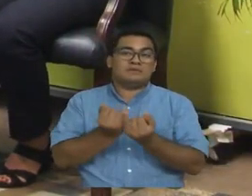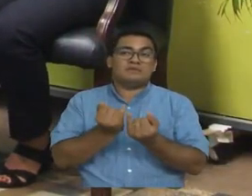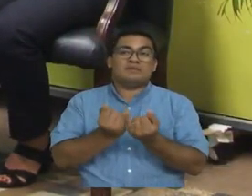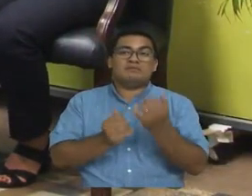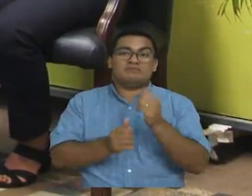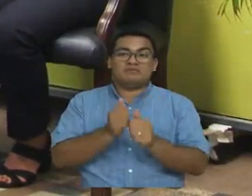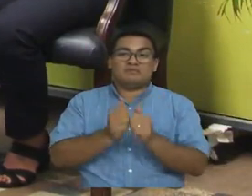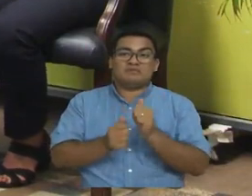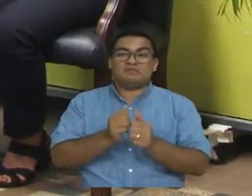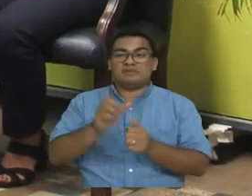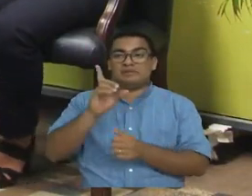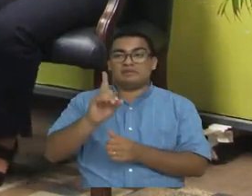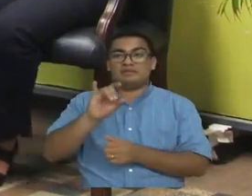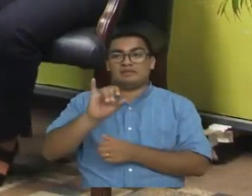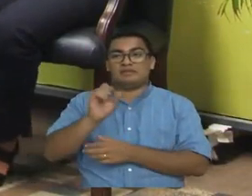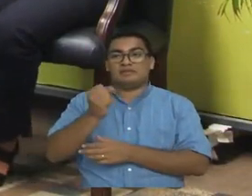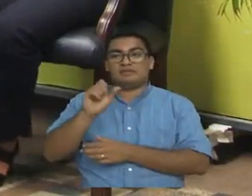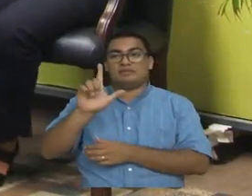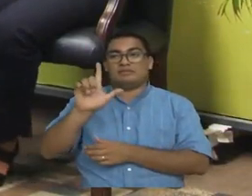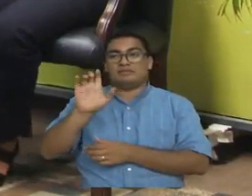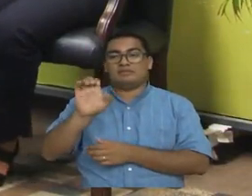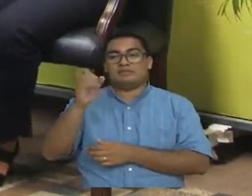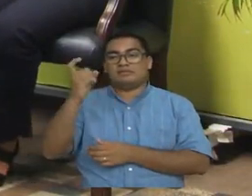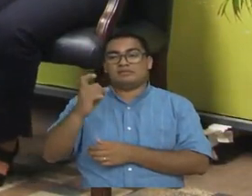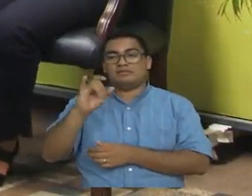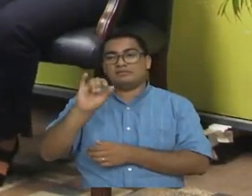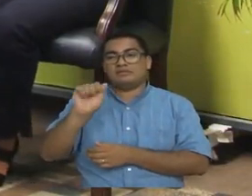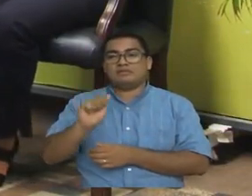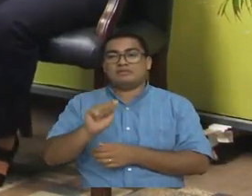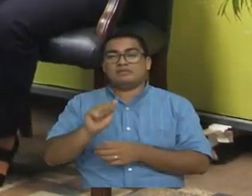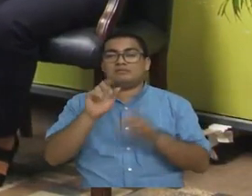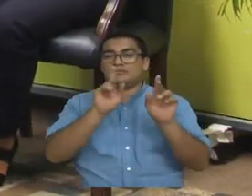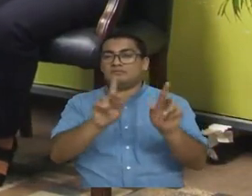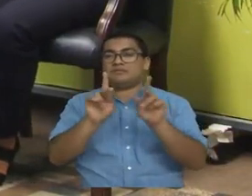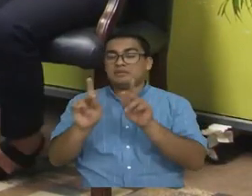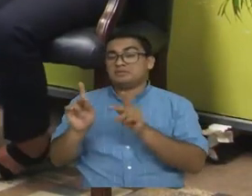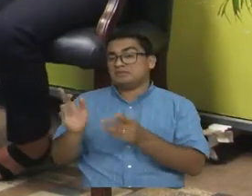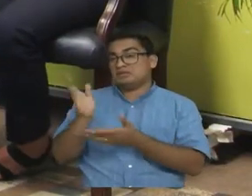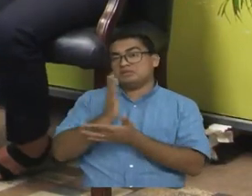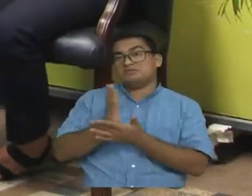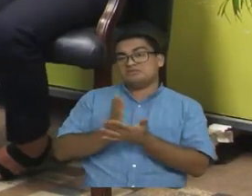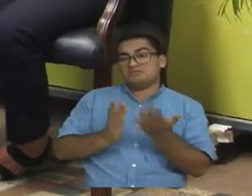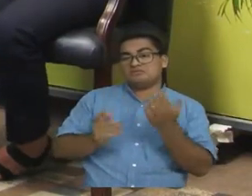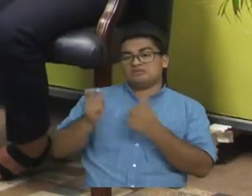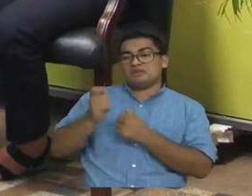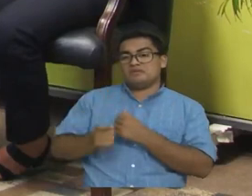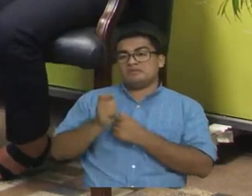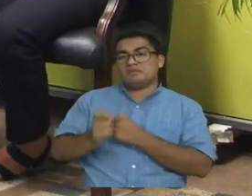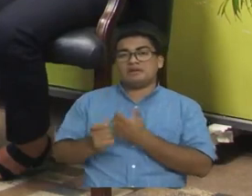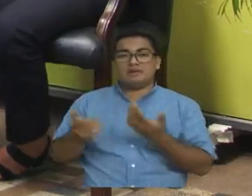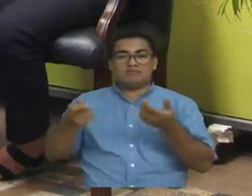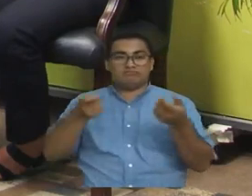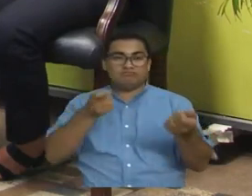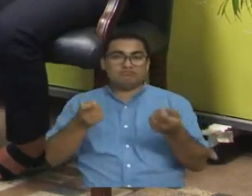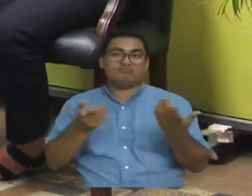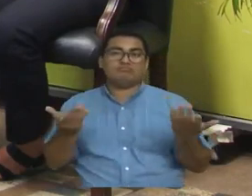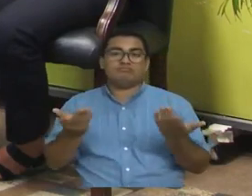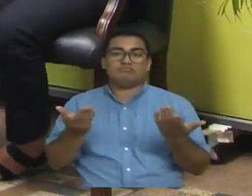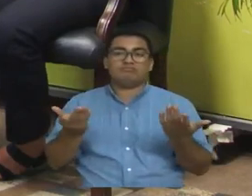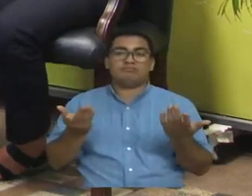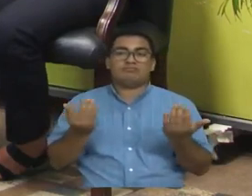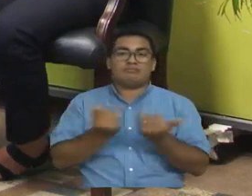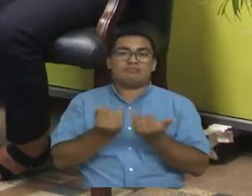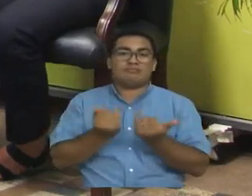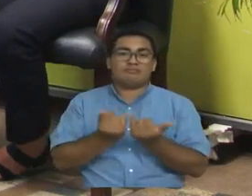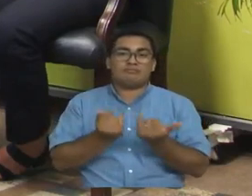contraproducente de la dislexia. Y hablando de lo técnico, o sea, alguien que no necesariamente sea un abogado, sea un administrador, se dedique